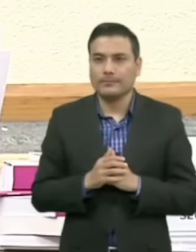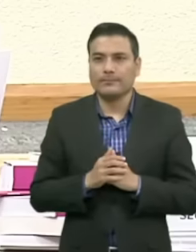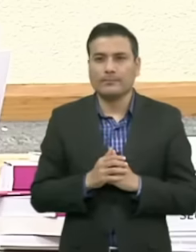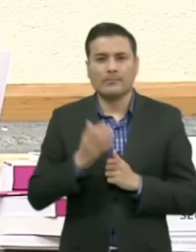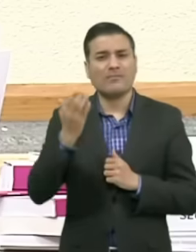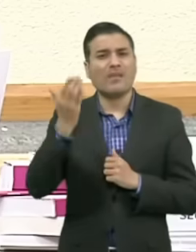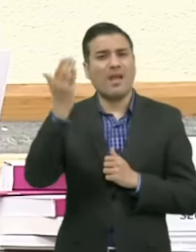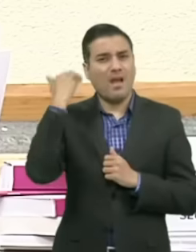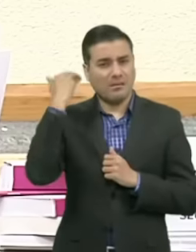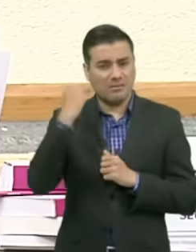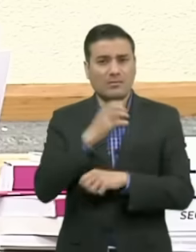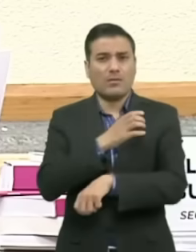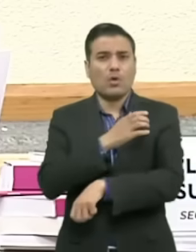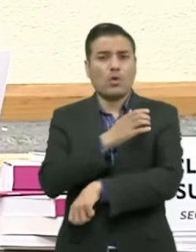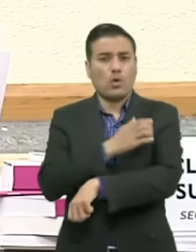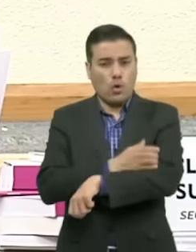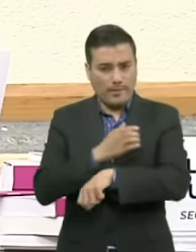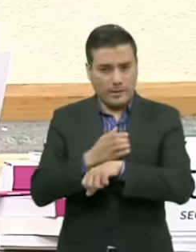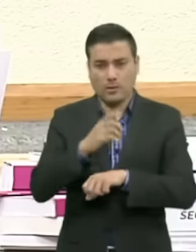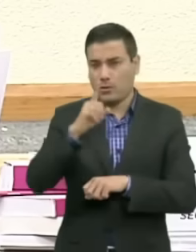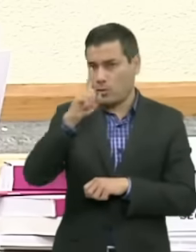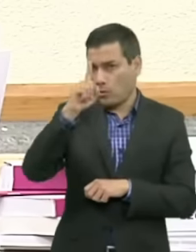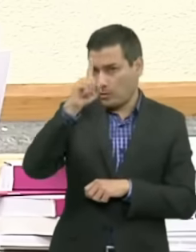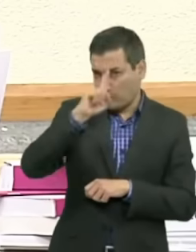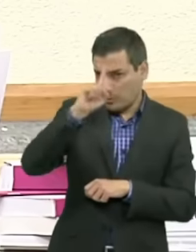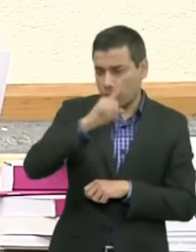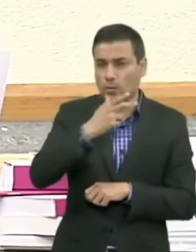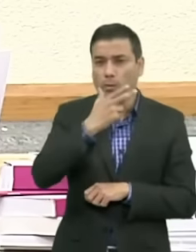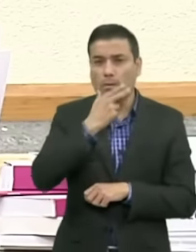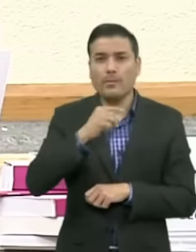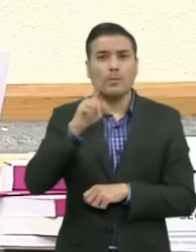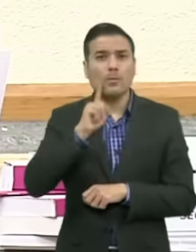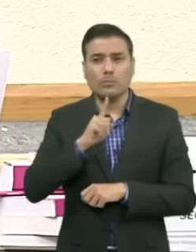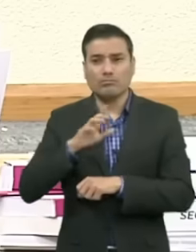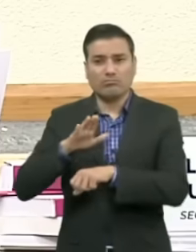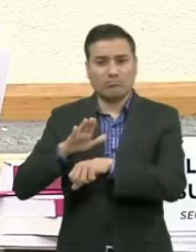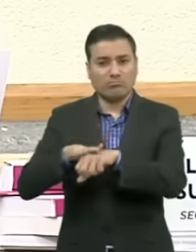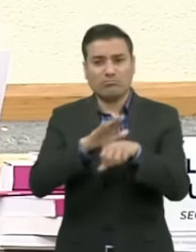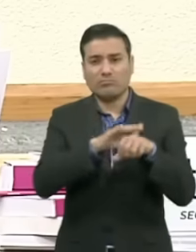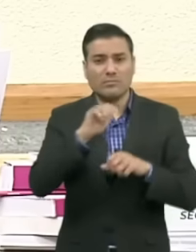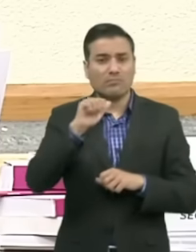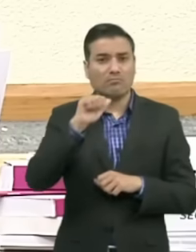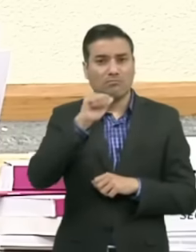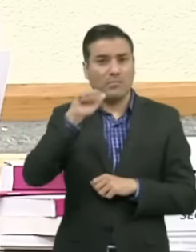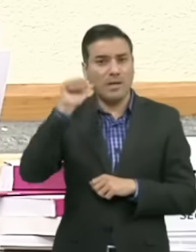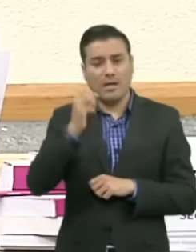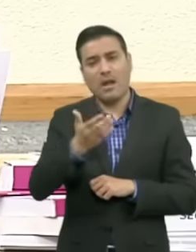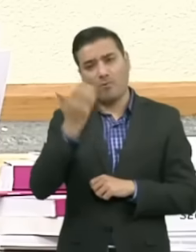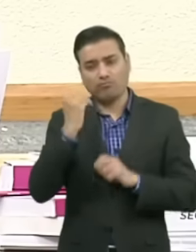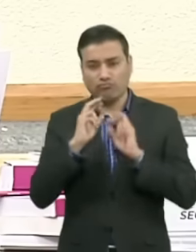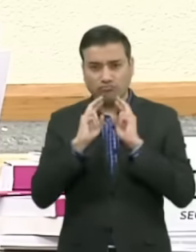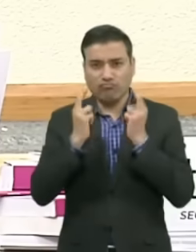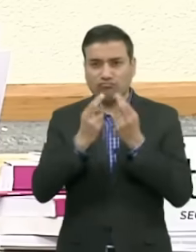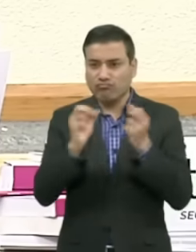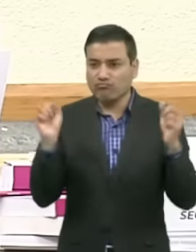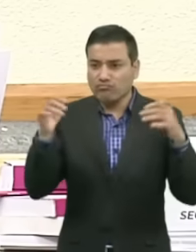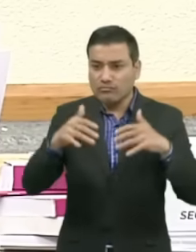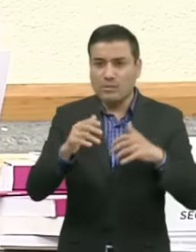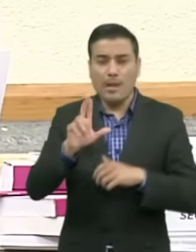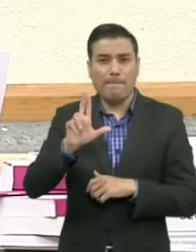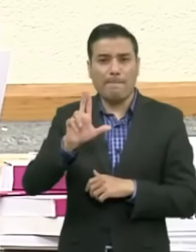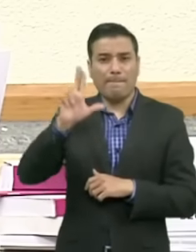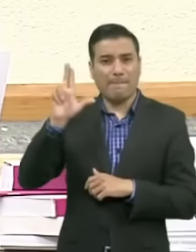mis colegas, consejeras y consejeros el día de ayer a que esto no sucediera, el